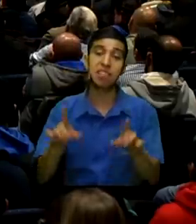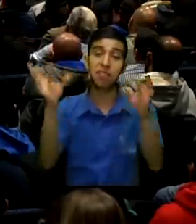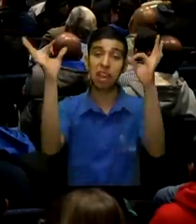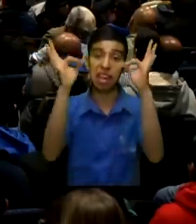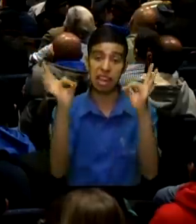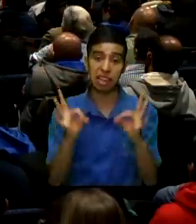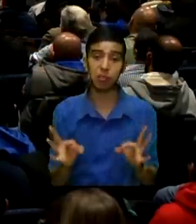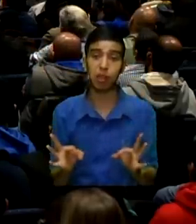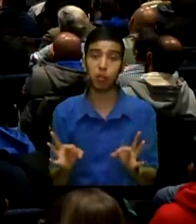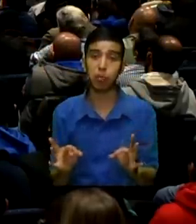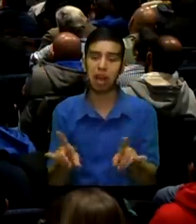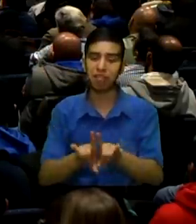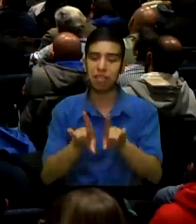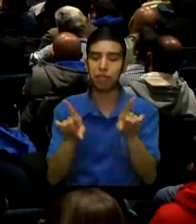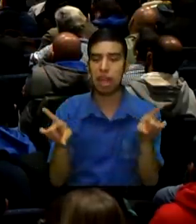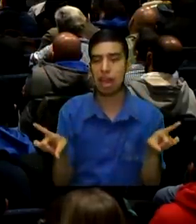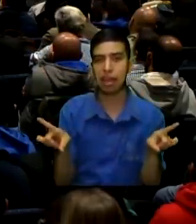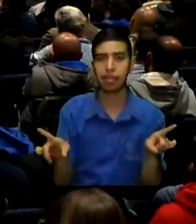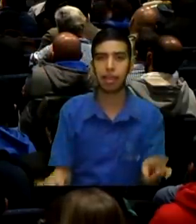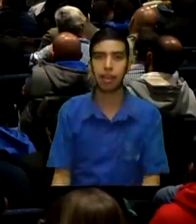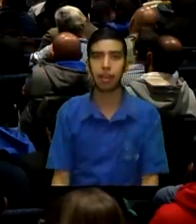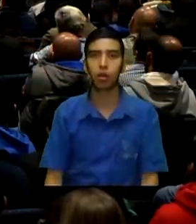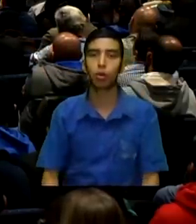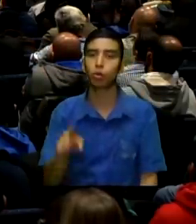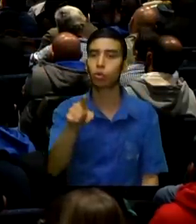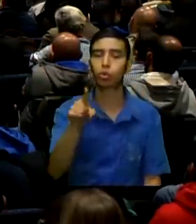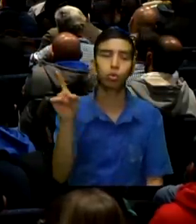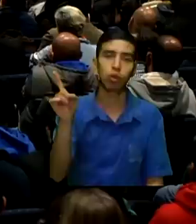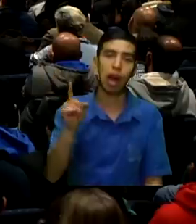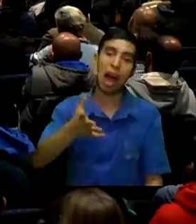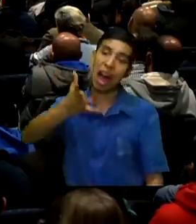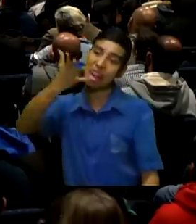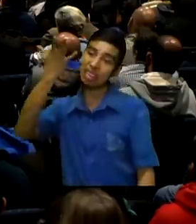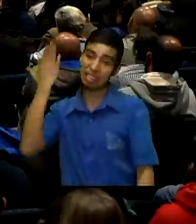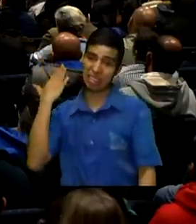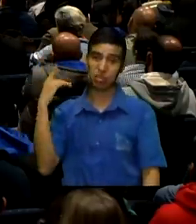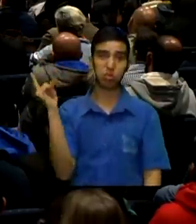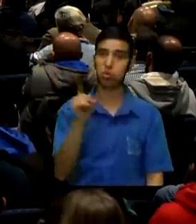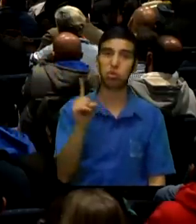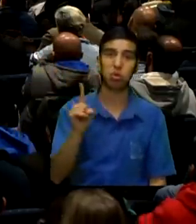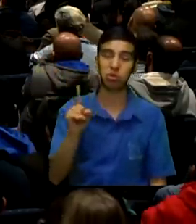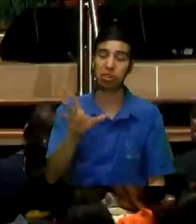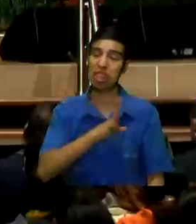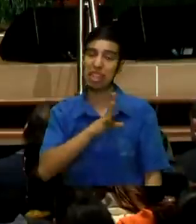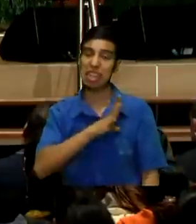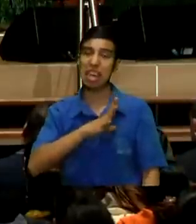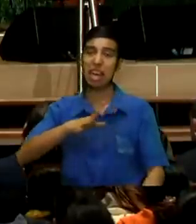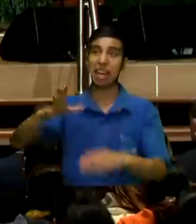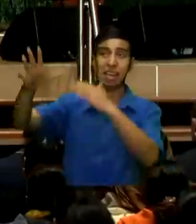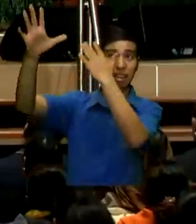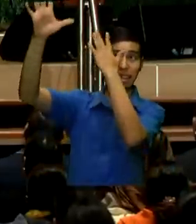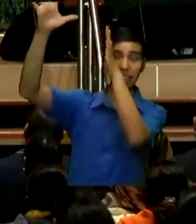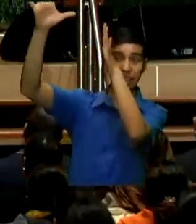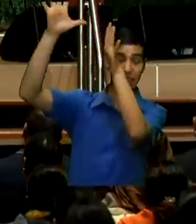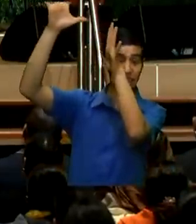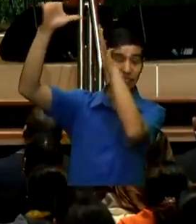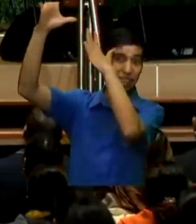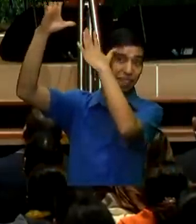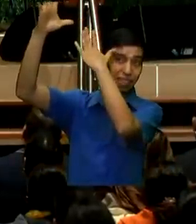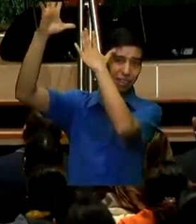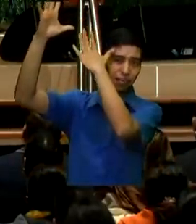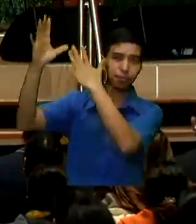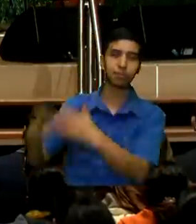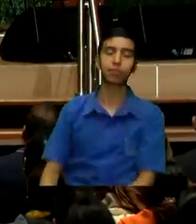Usted no era tan sabio antes, pero cuando vino el temor de Jehová, vino el principio de la sabiduría y empezó a